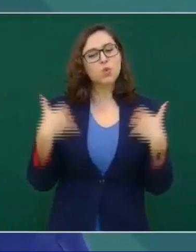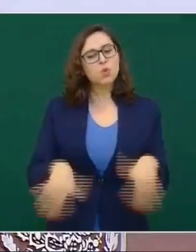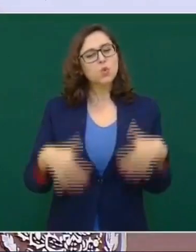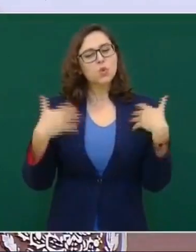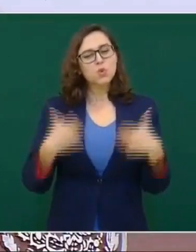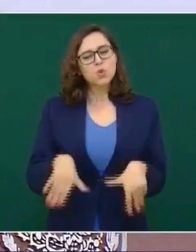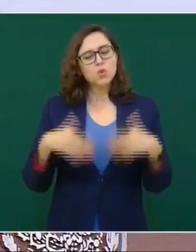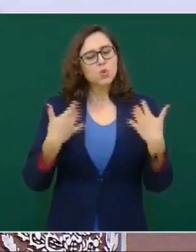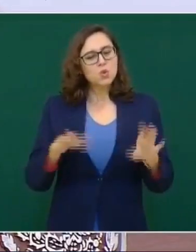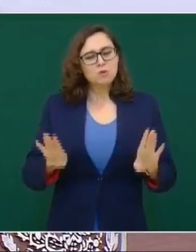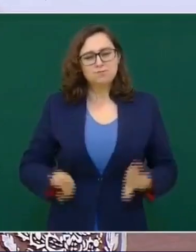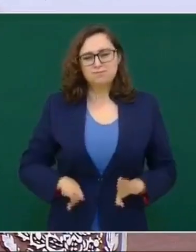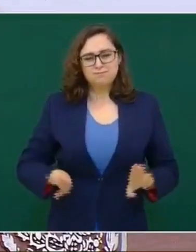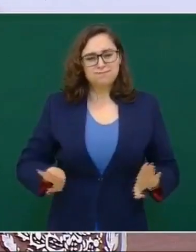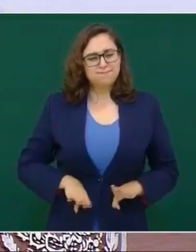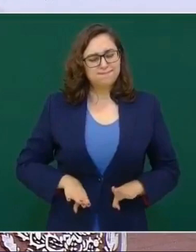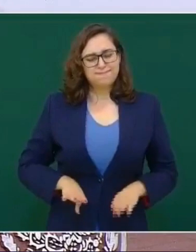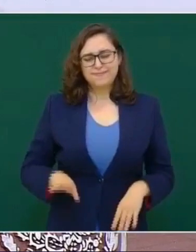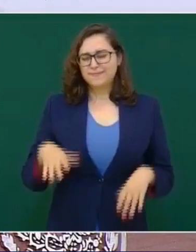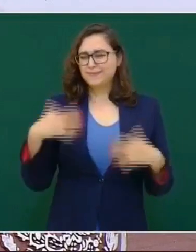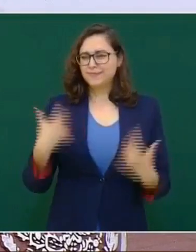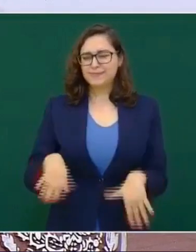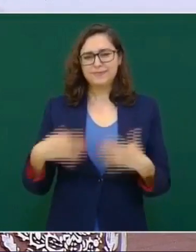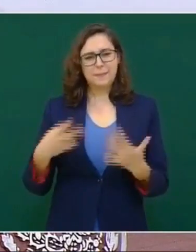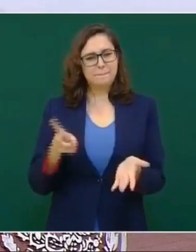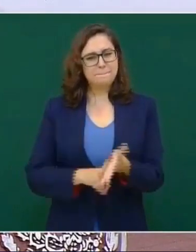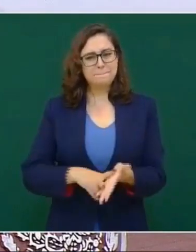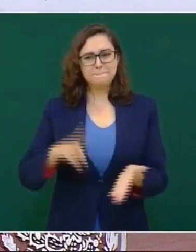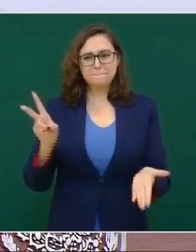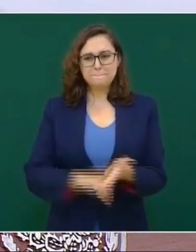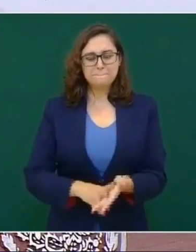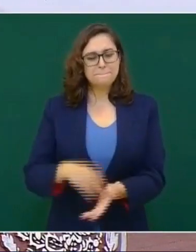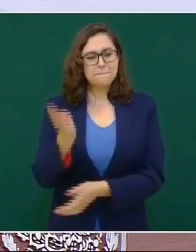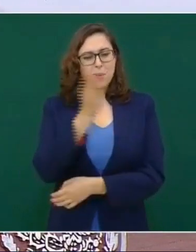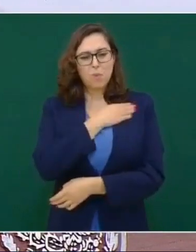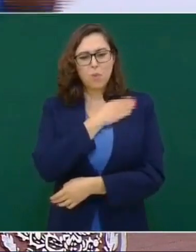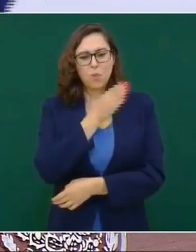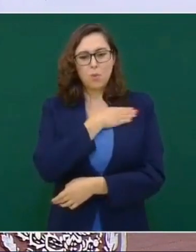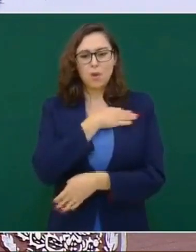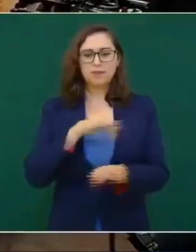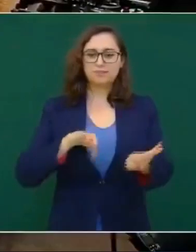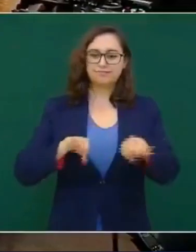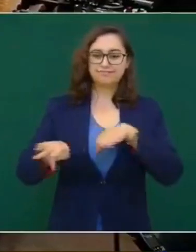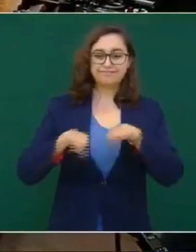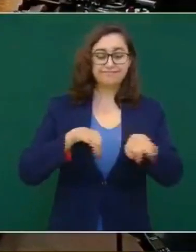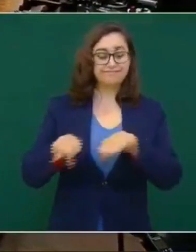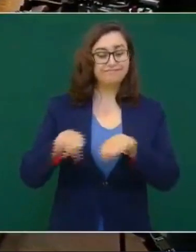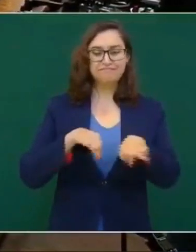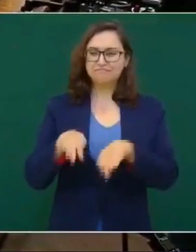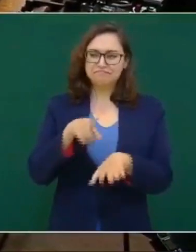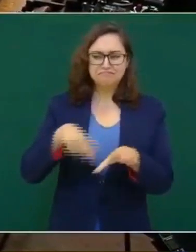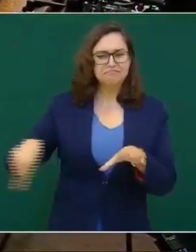un pueblo muy respetuoso, un pueblo bueno, un pueblo trabajador. El problema está arriba,